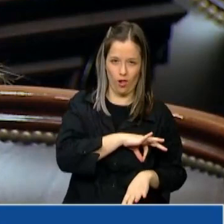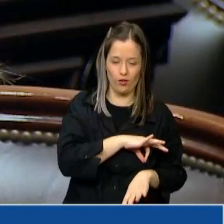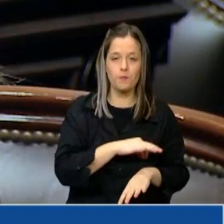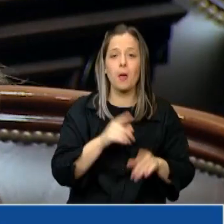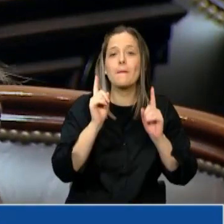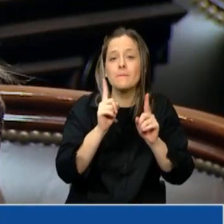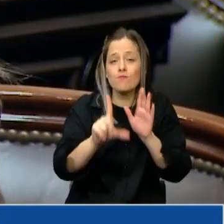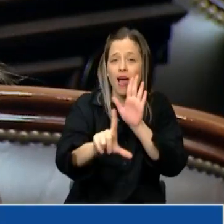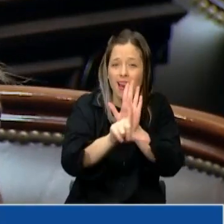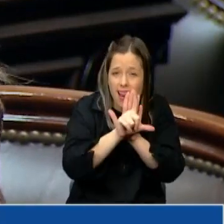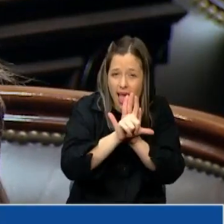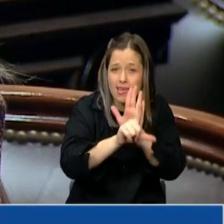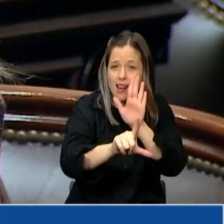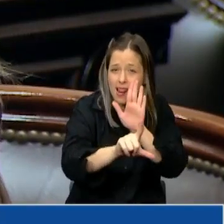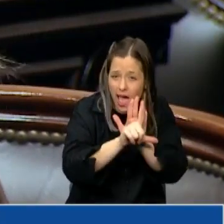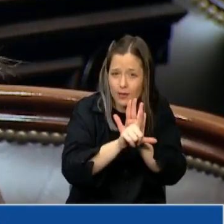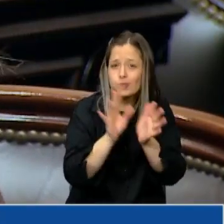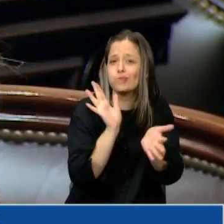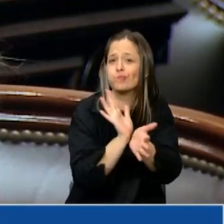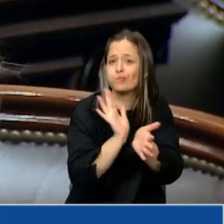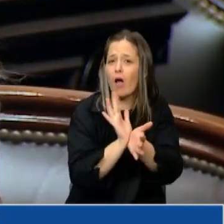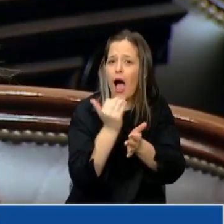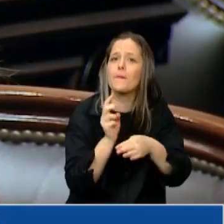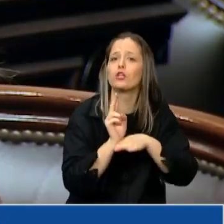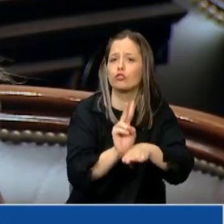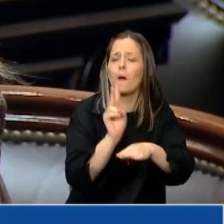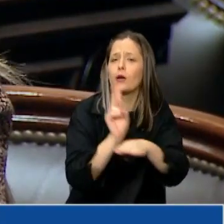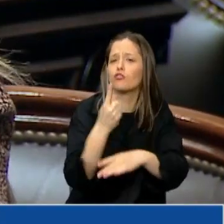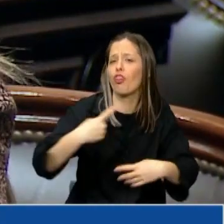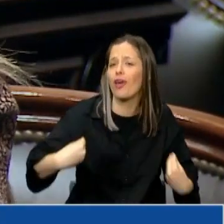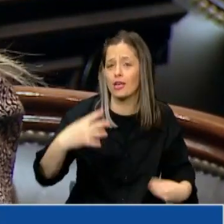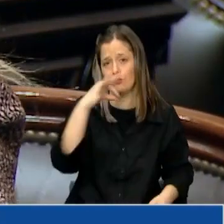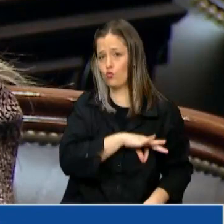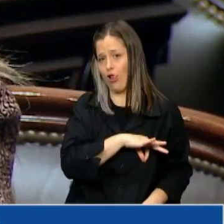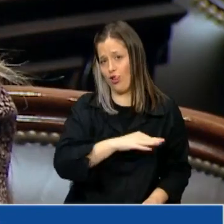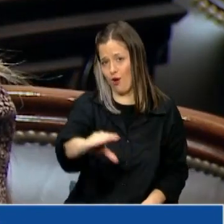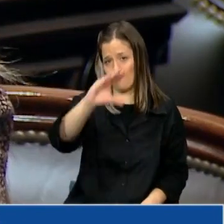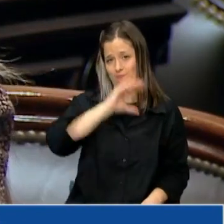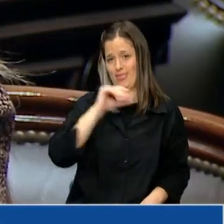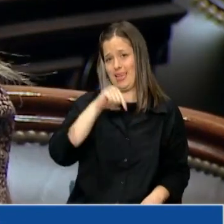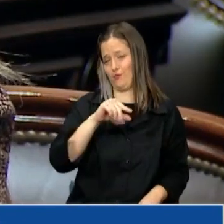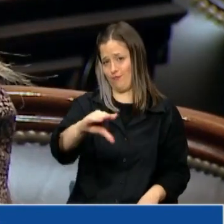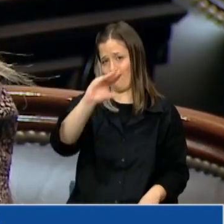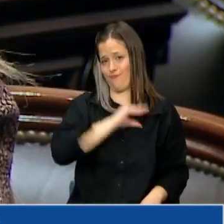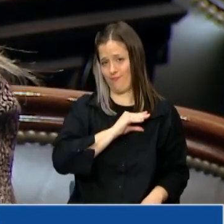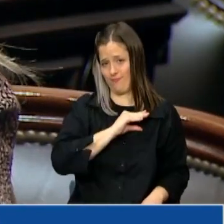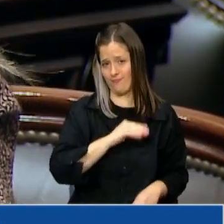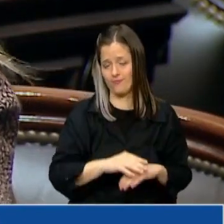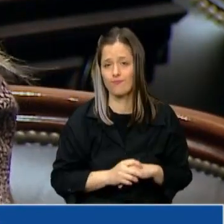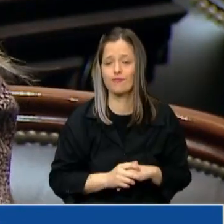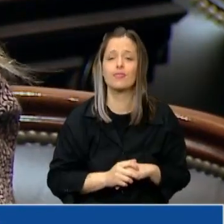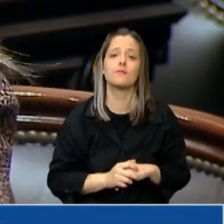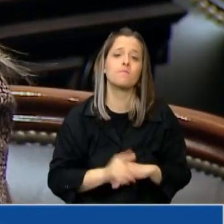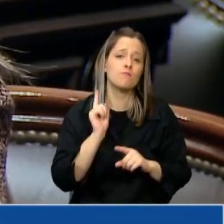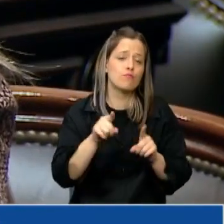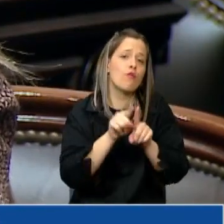protección legal del salario abarca todos los momentos del salario.